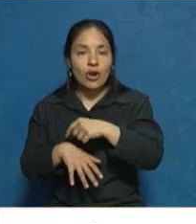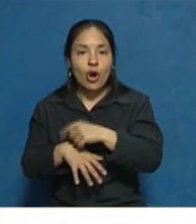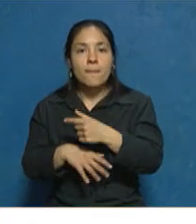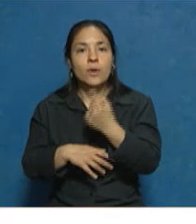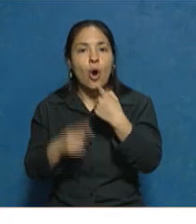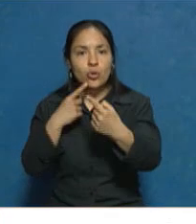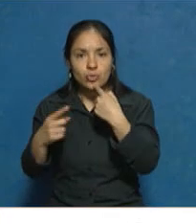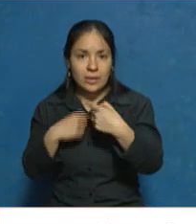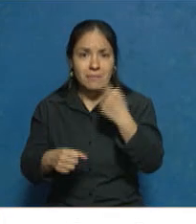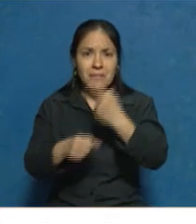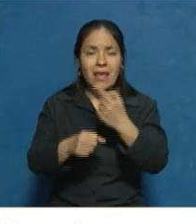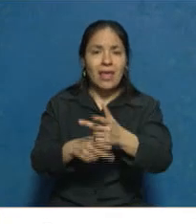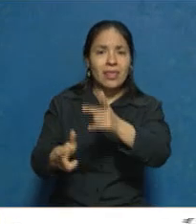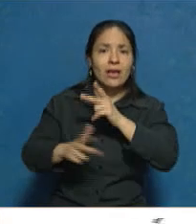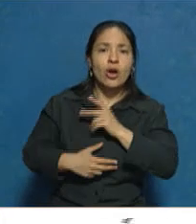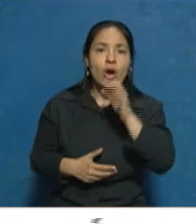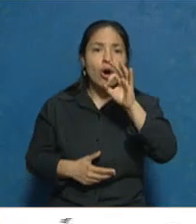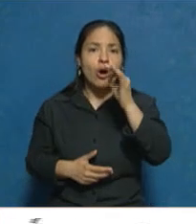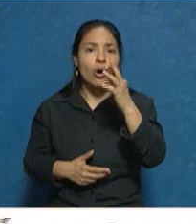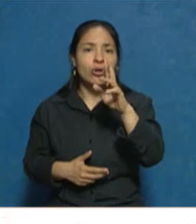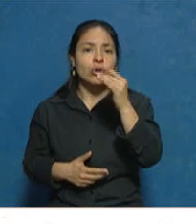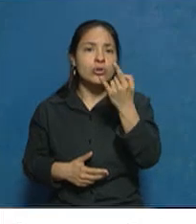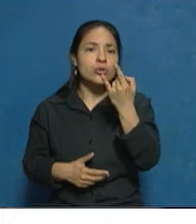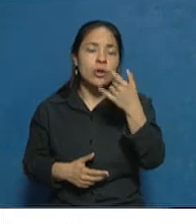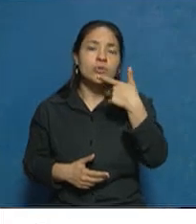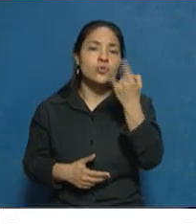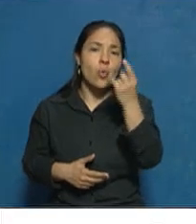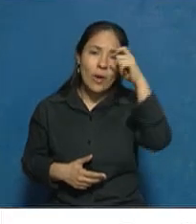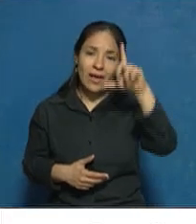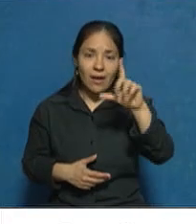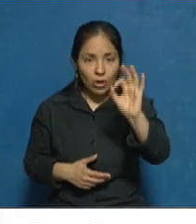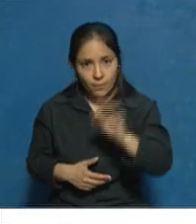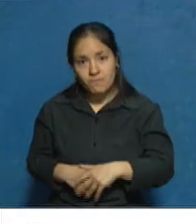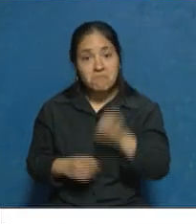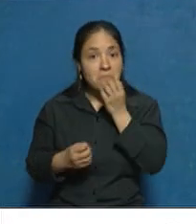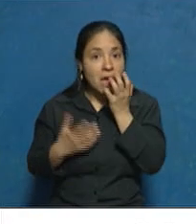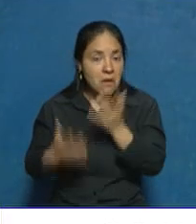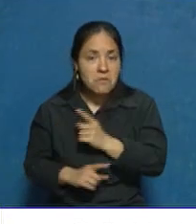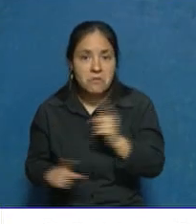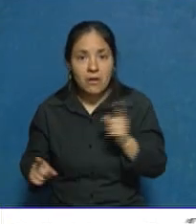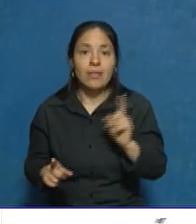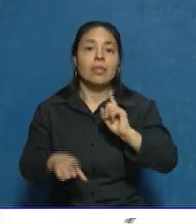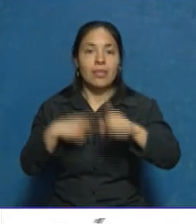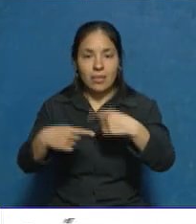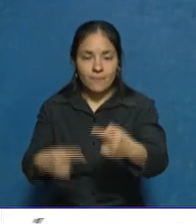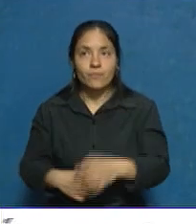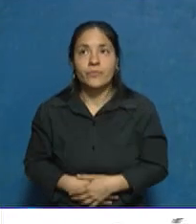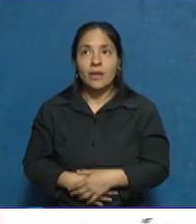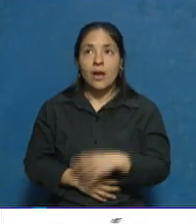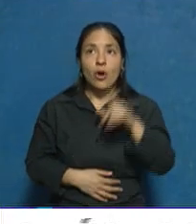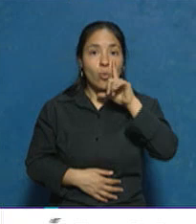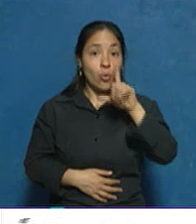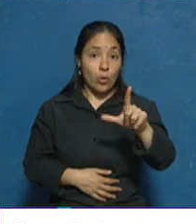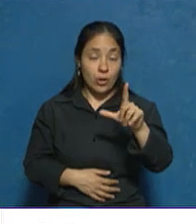le habían dicho que era un orzuelo, pero no mejoraba. Y a partir de ahí comenzó el martirio. Beni fue diagnosticado en